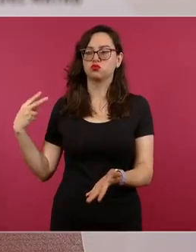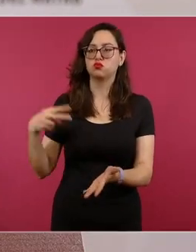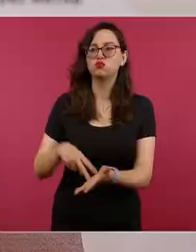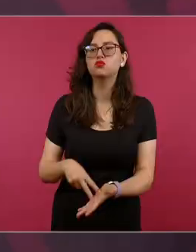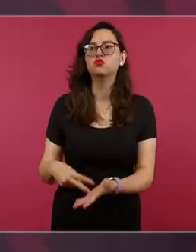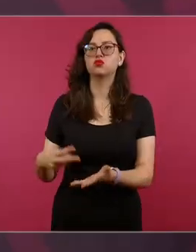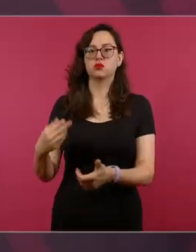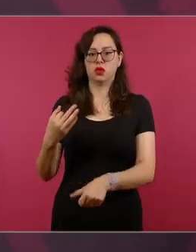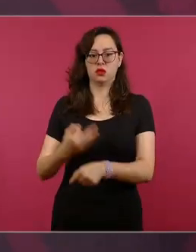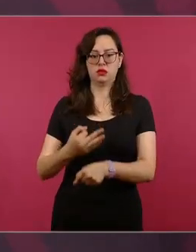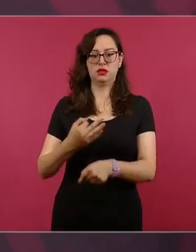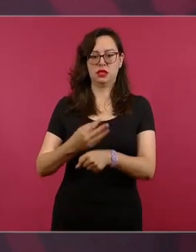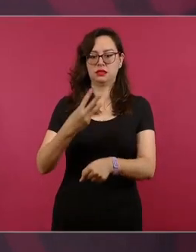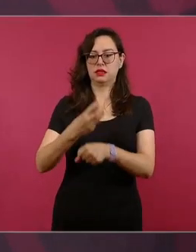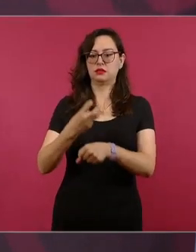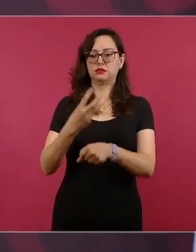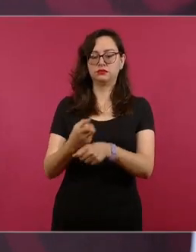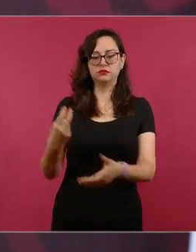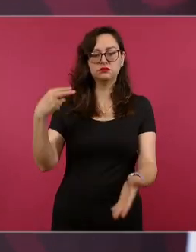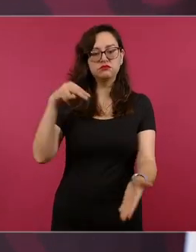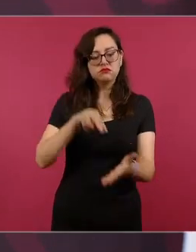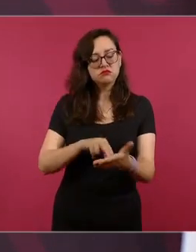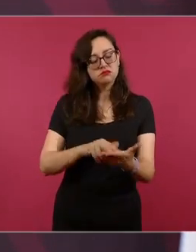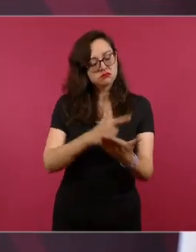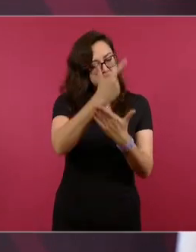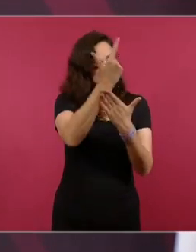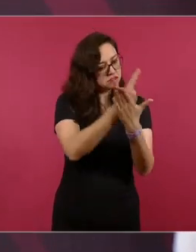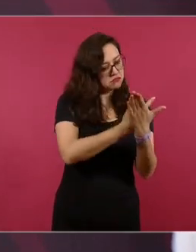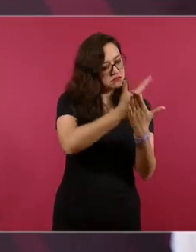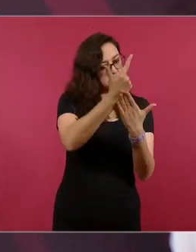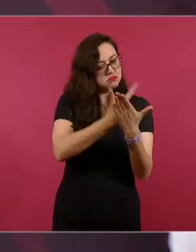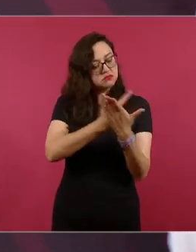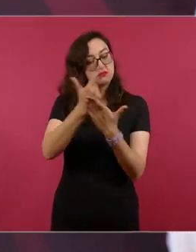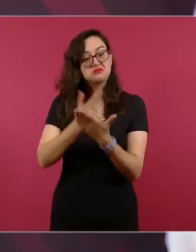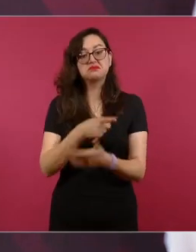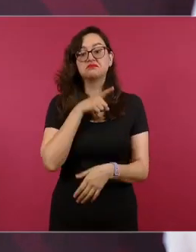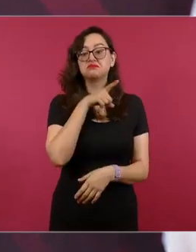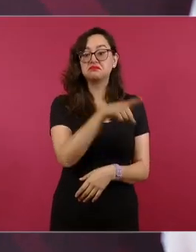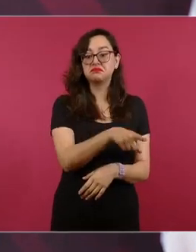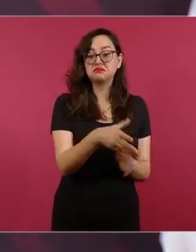de los bancos en la historia de México.